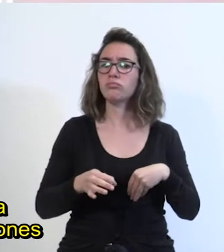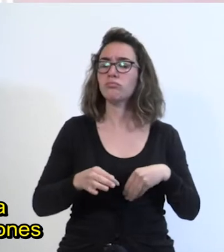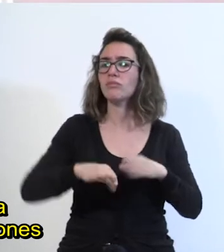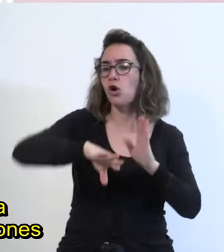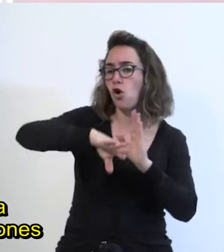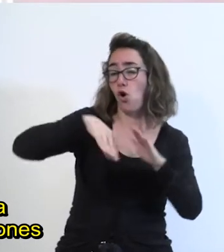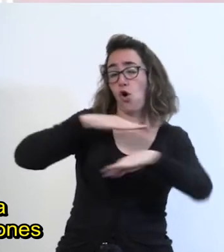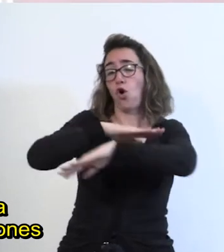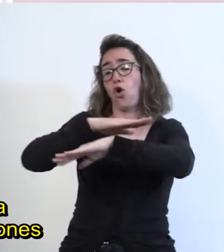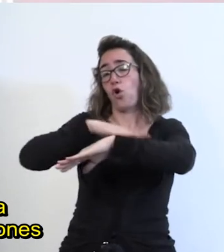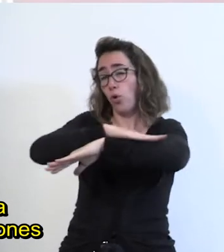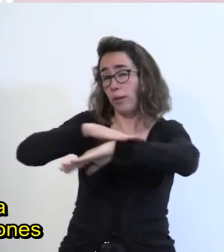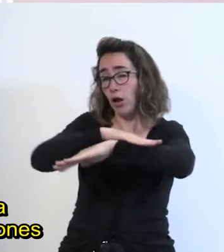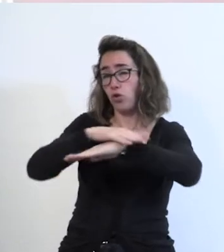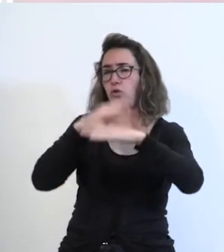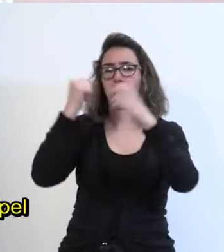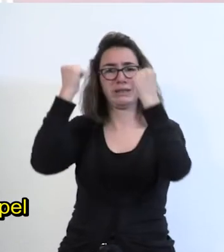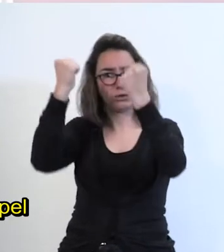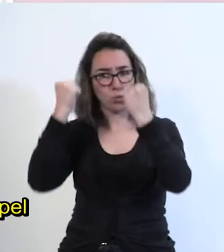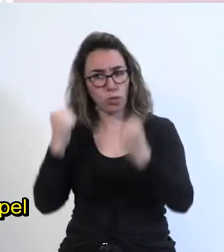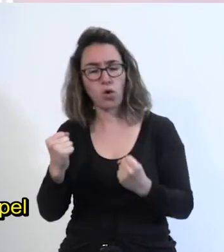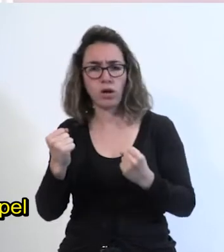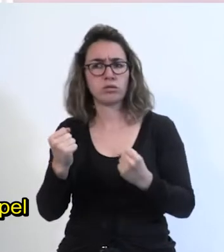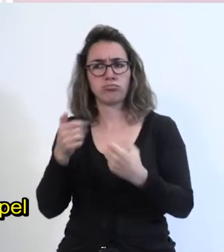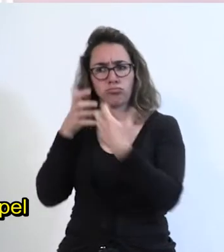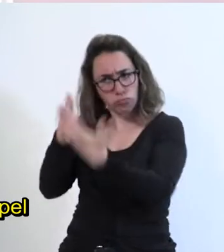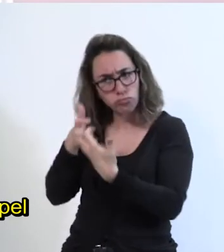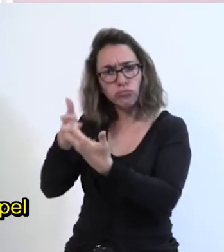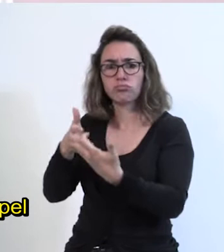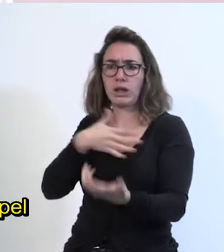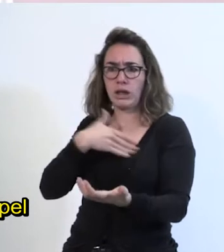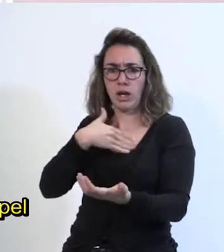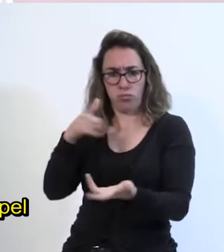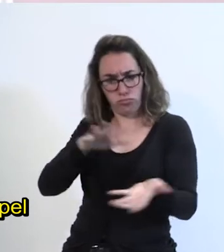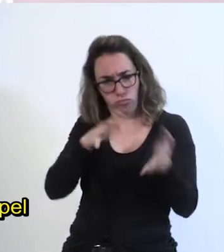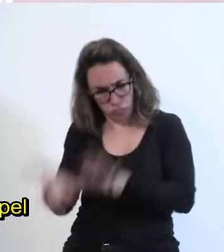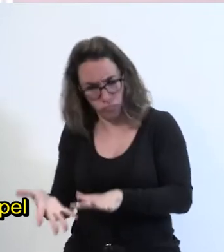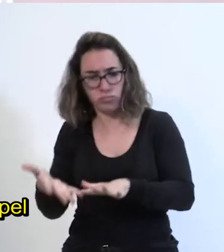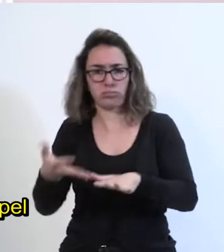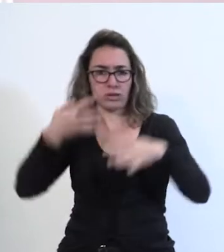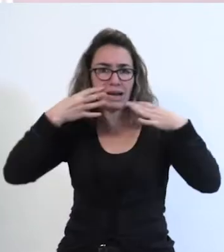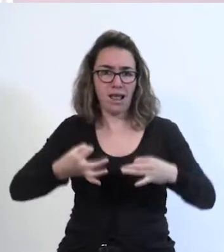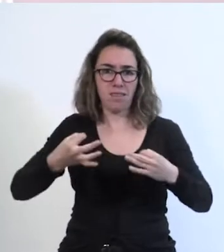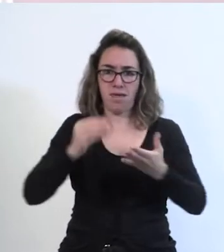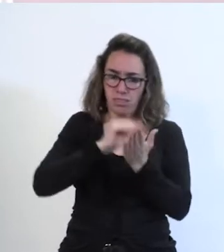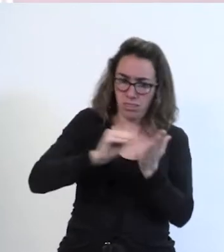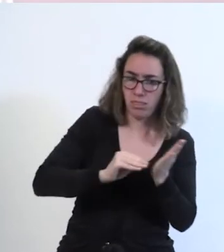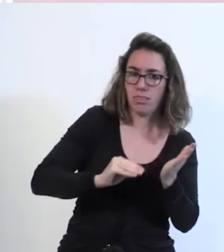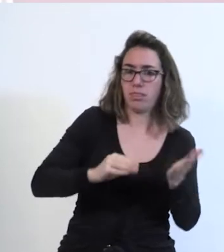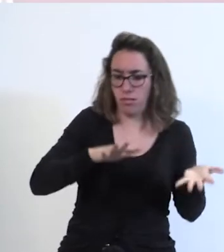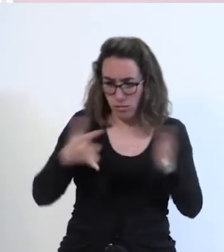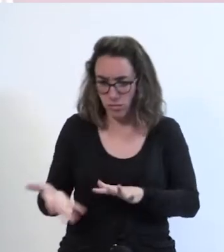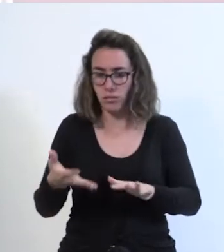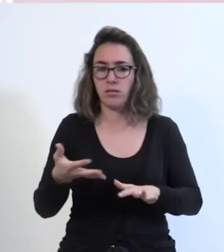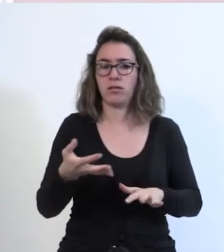los gobiernos y con las instituciones reivindicar y que se plasme en papel estos derechos, que se equiparen los derechos de